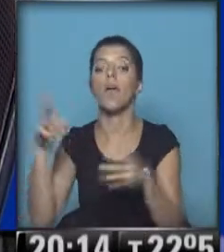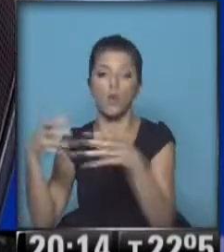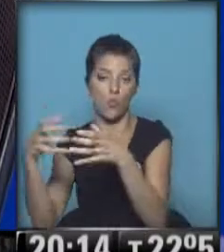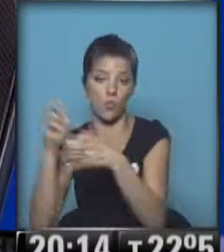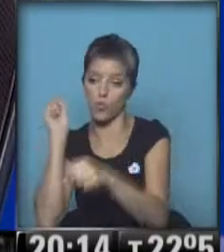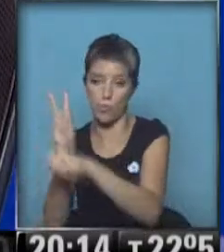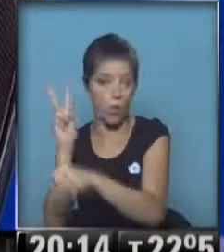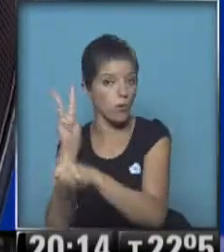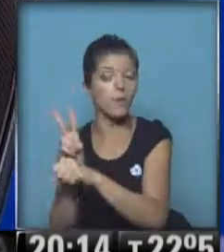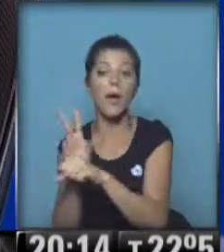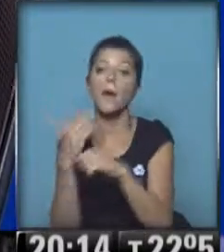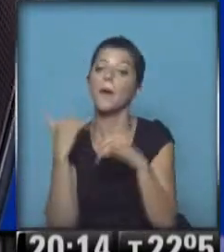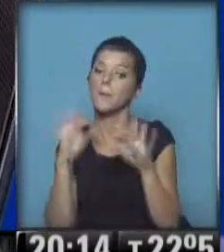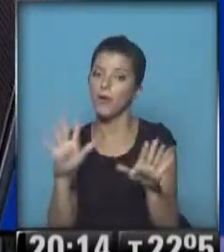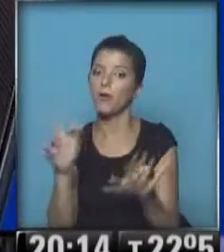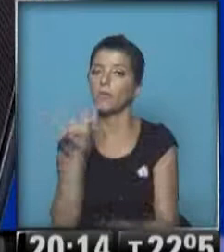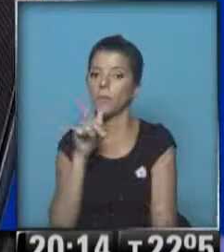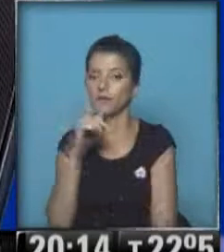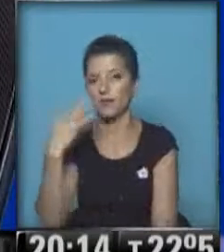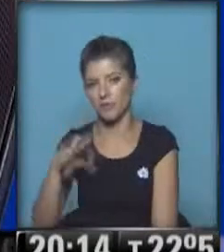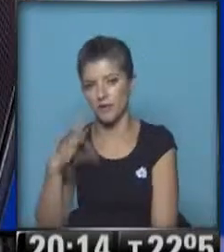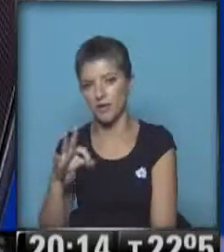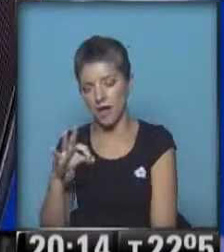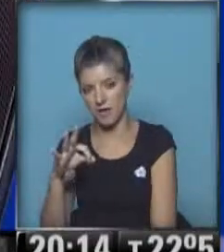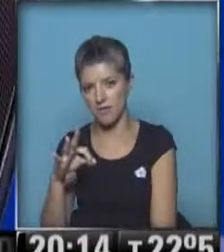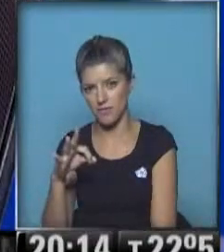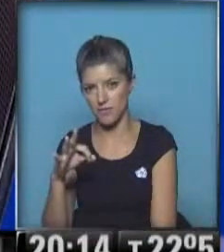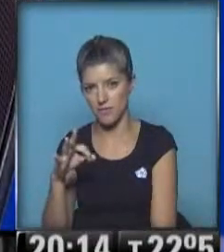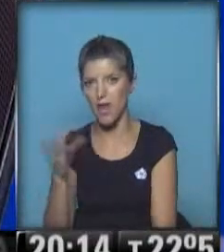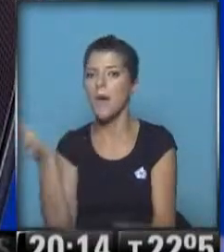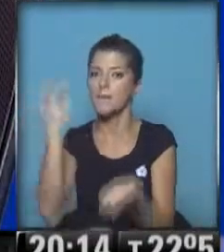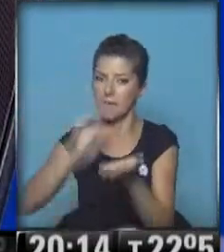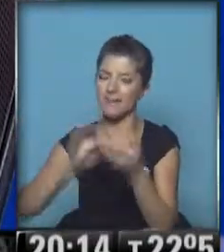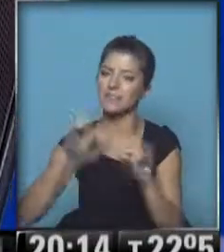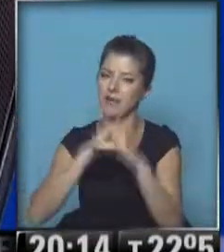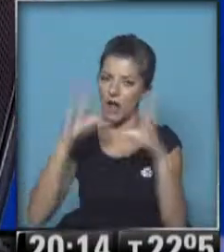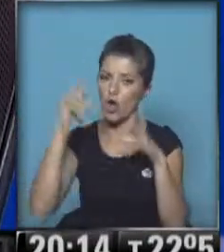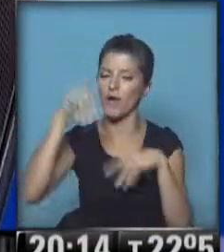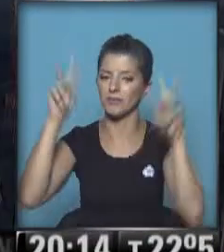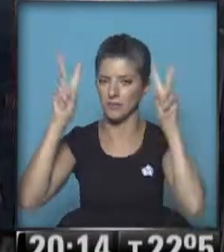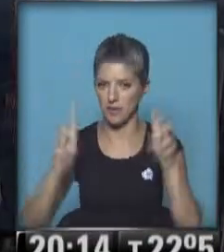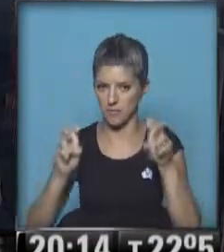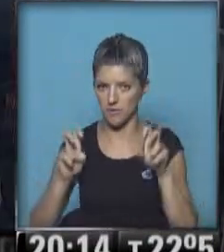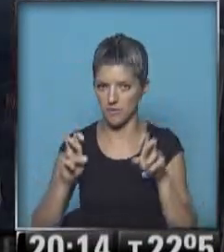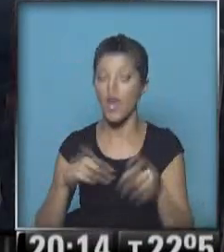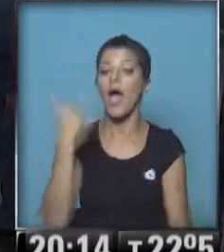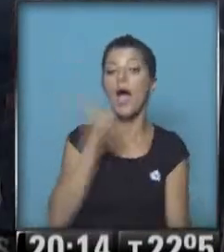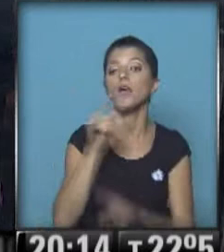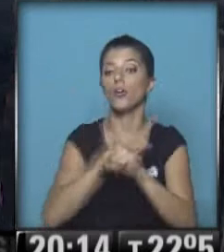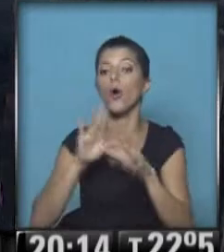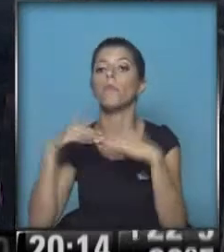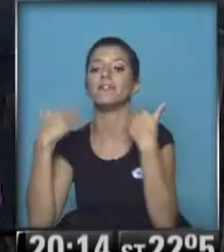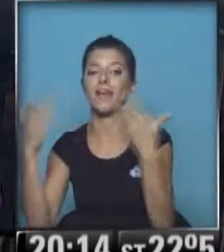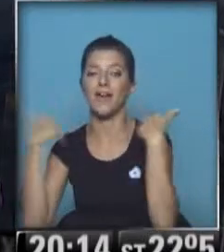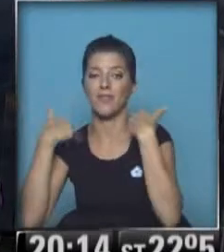plantel, pero me parece que deberían ser un poquito más claros con esta cuestión. ¿Hubo o no ventaja deportiva ante